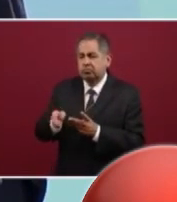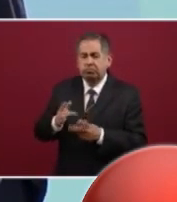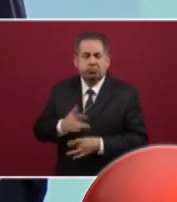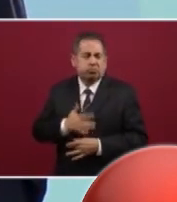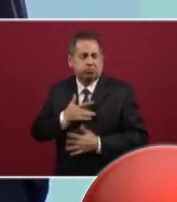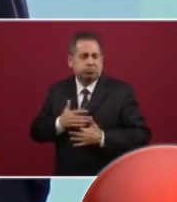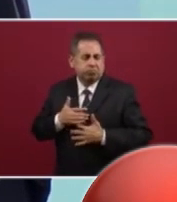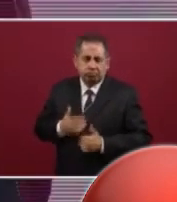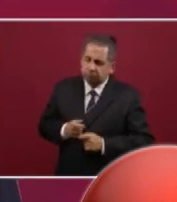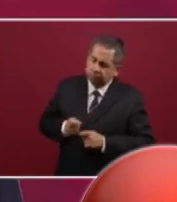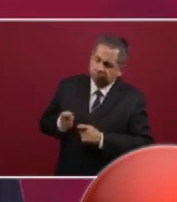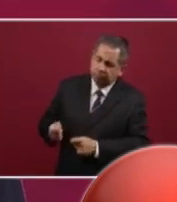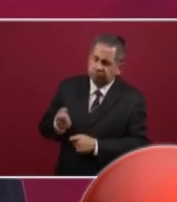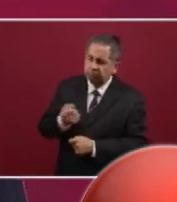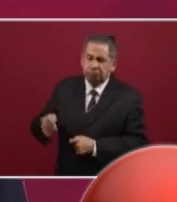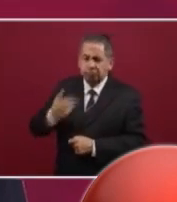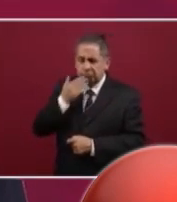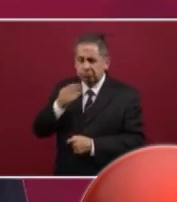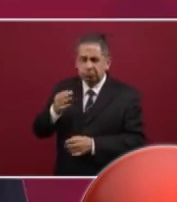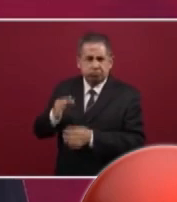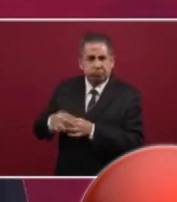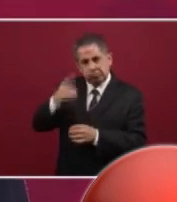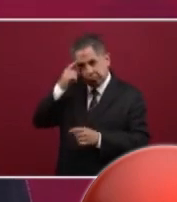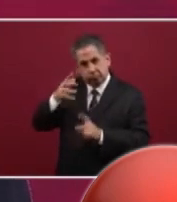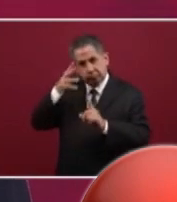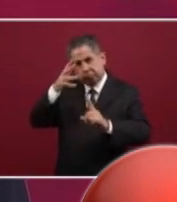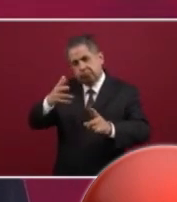humana, eficaz, para enfrentar